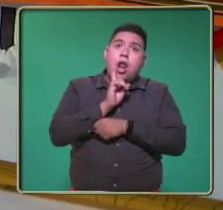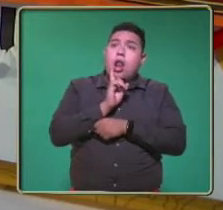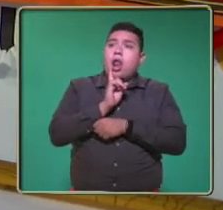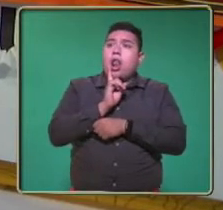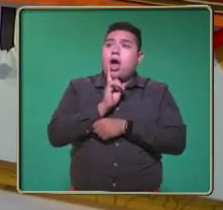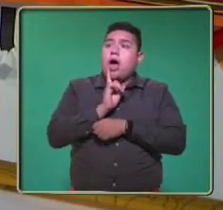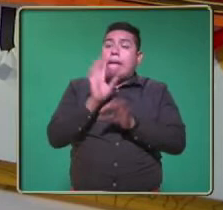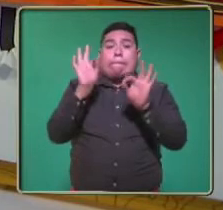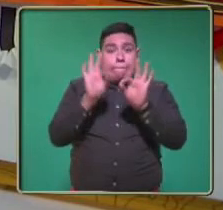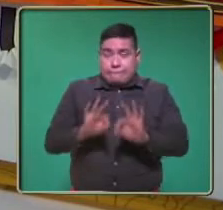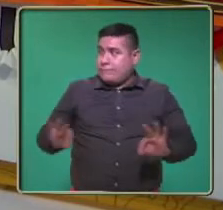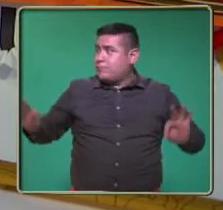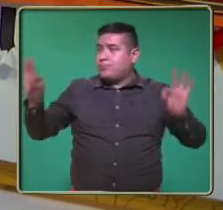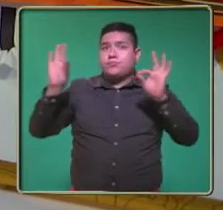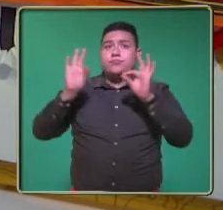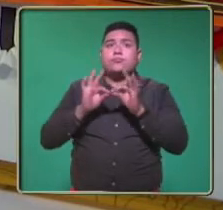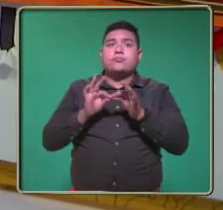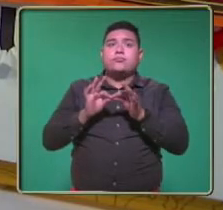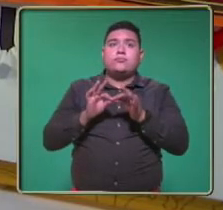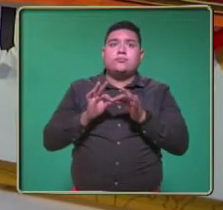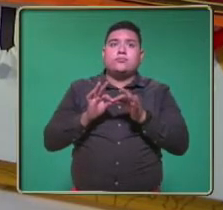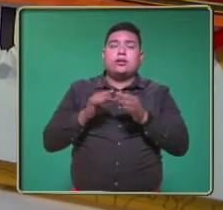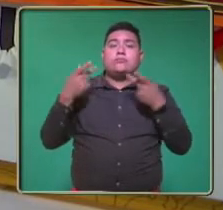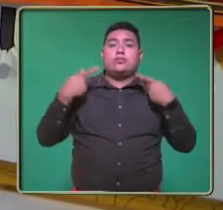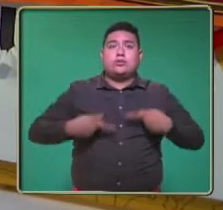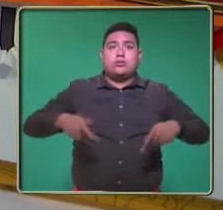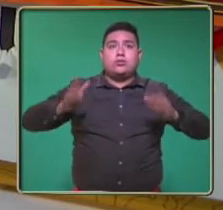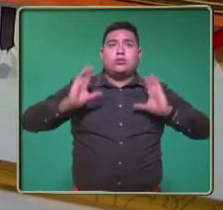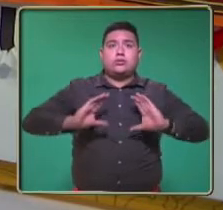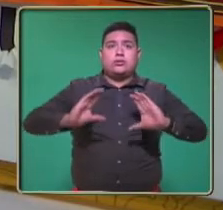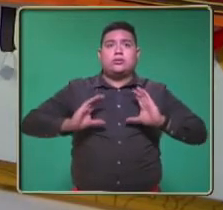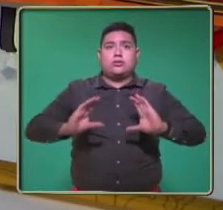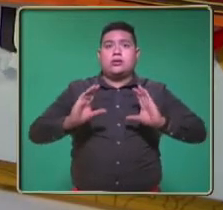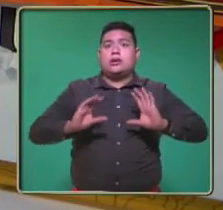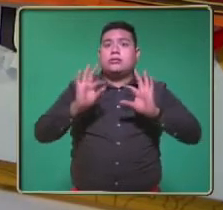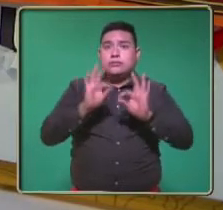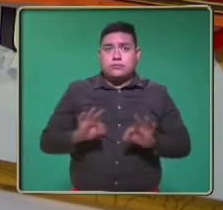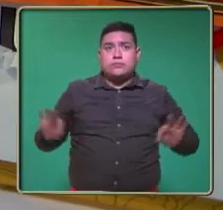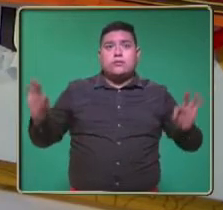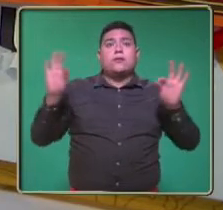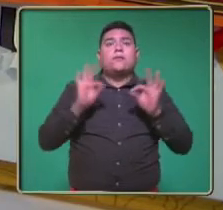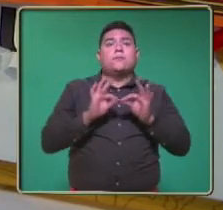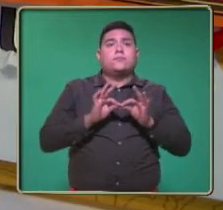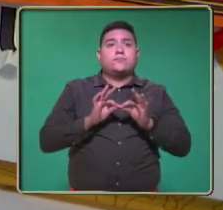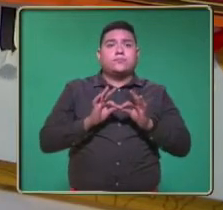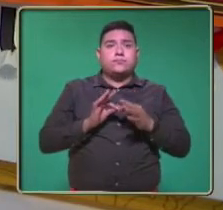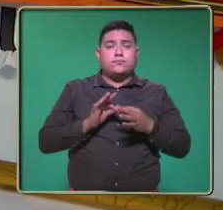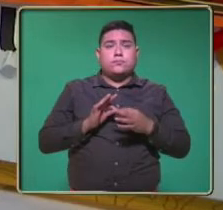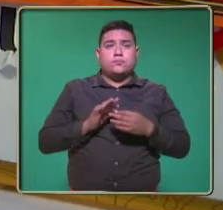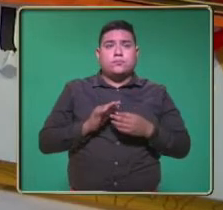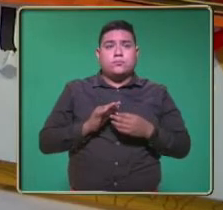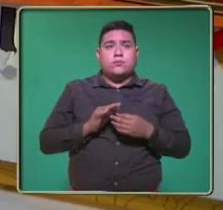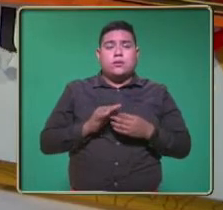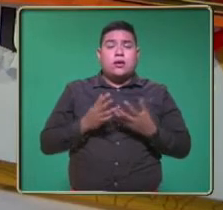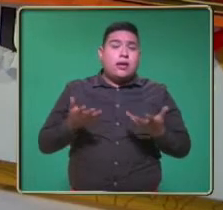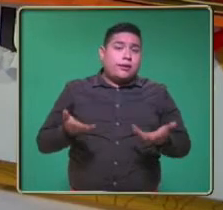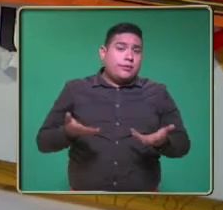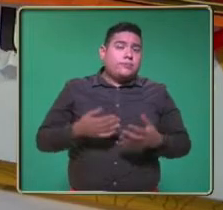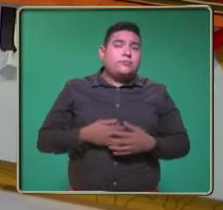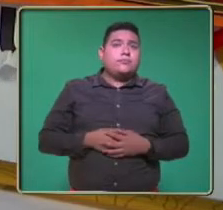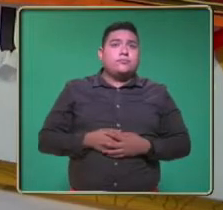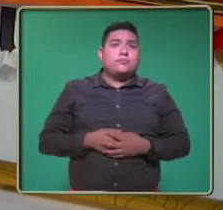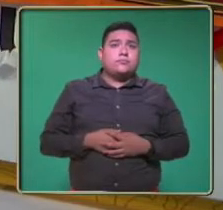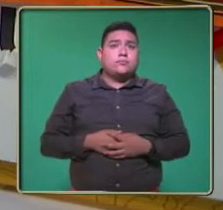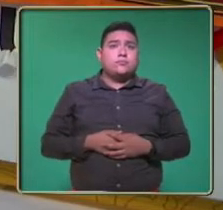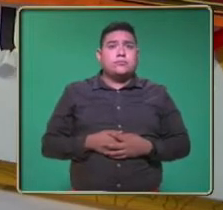una pieza muy importante, o las tutoras, una pieza muy importante. El cómo andemos nosotros, ¿verdad?,